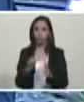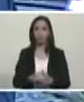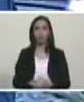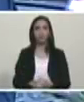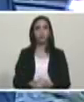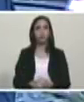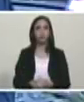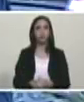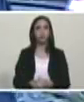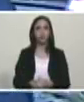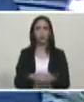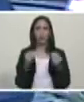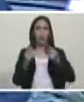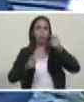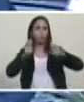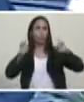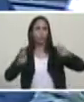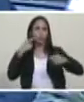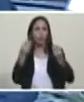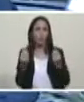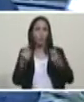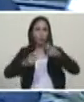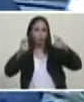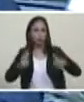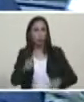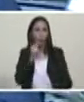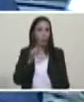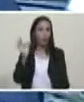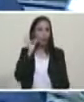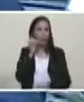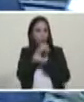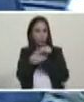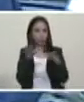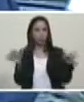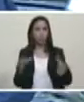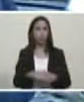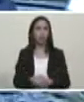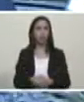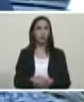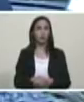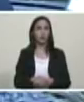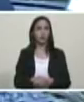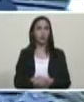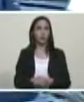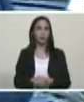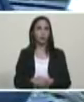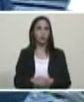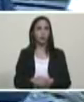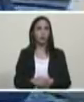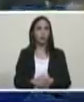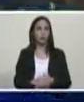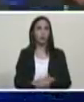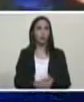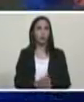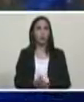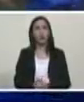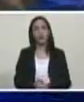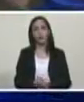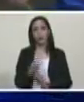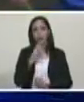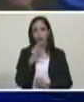a millones de venezolanos y venezolanas. Estos son manifestaciones de la Venezuela de